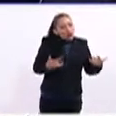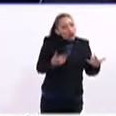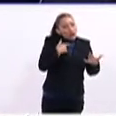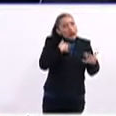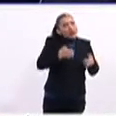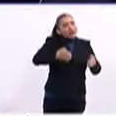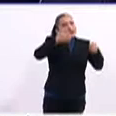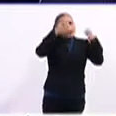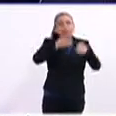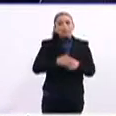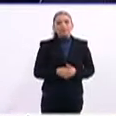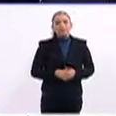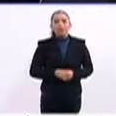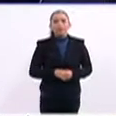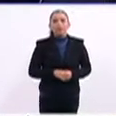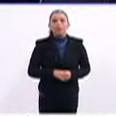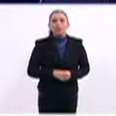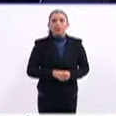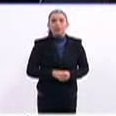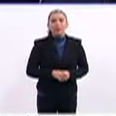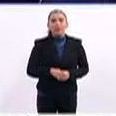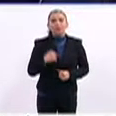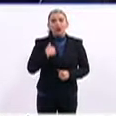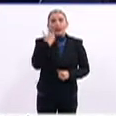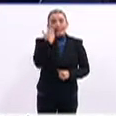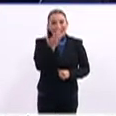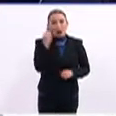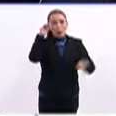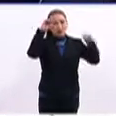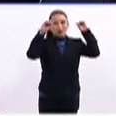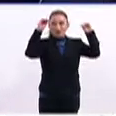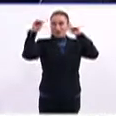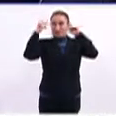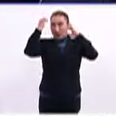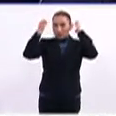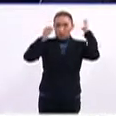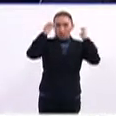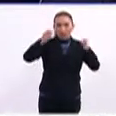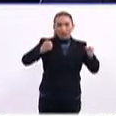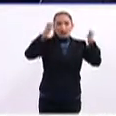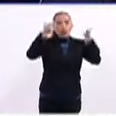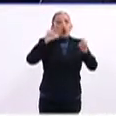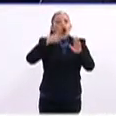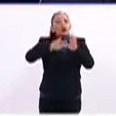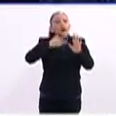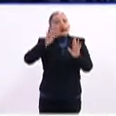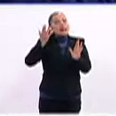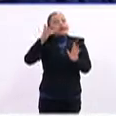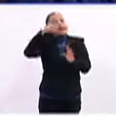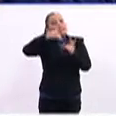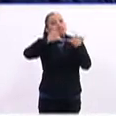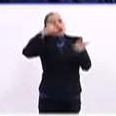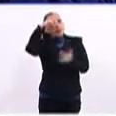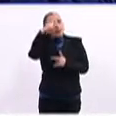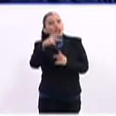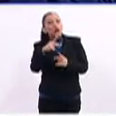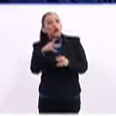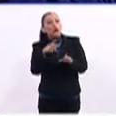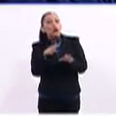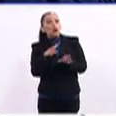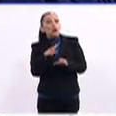los edificios? Lo que yo quería en ese momento era revisar la historia de México a través